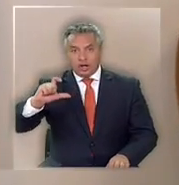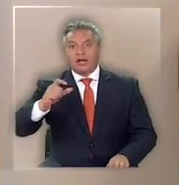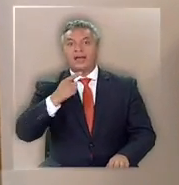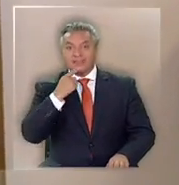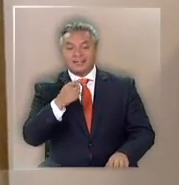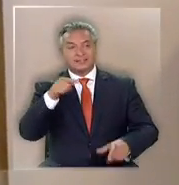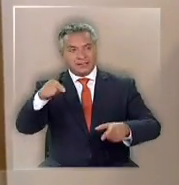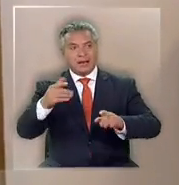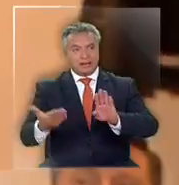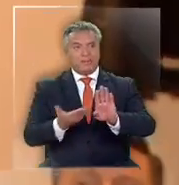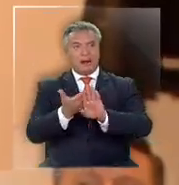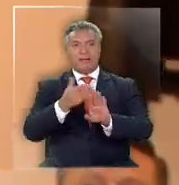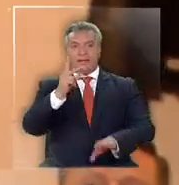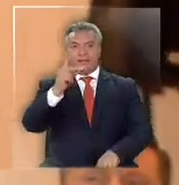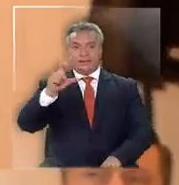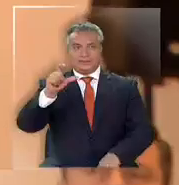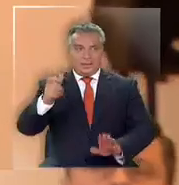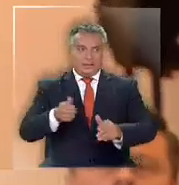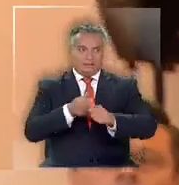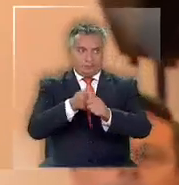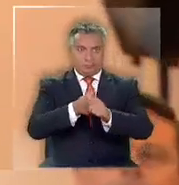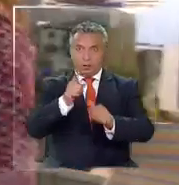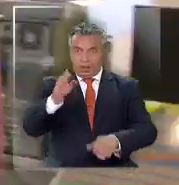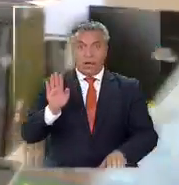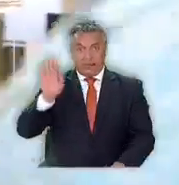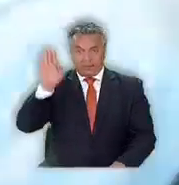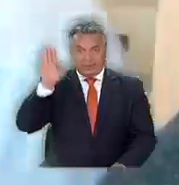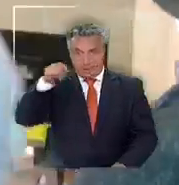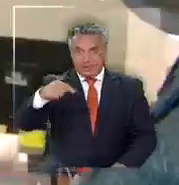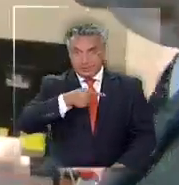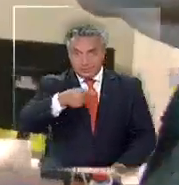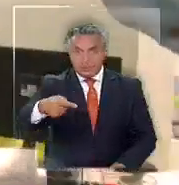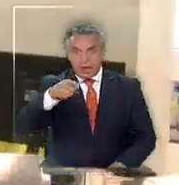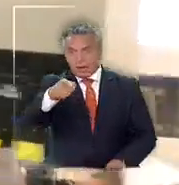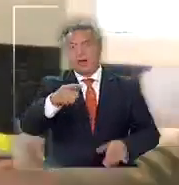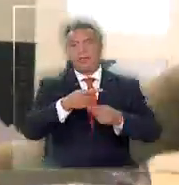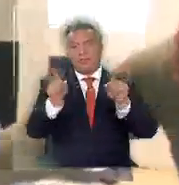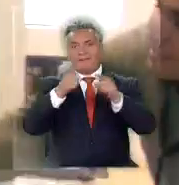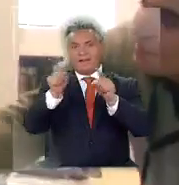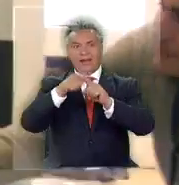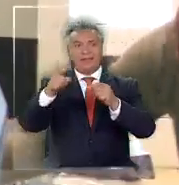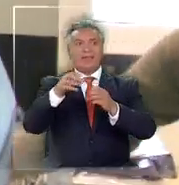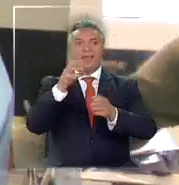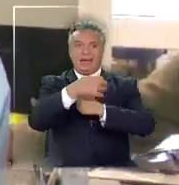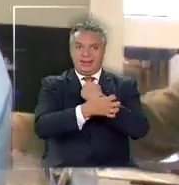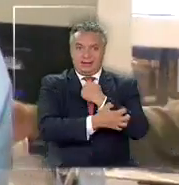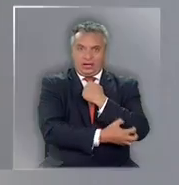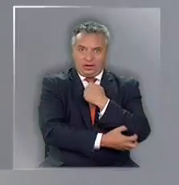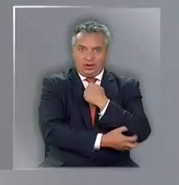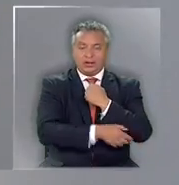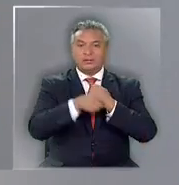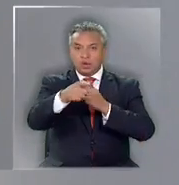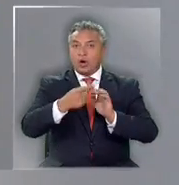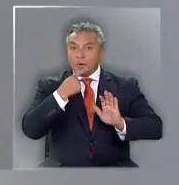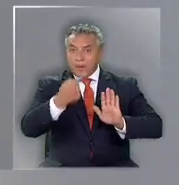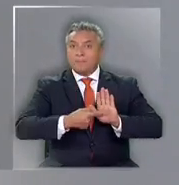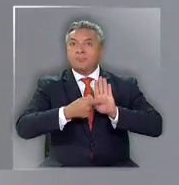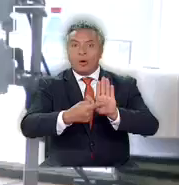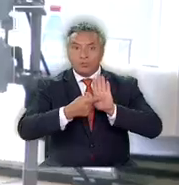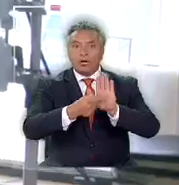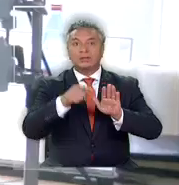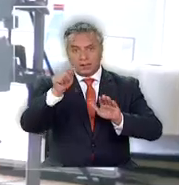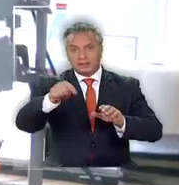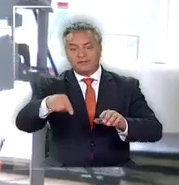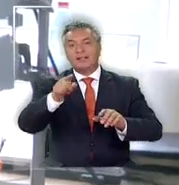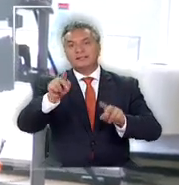la Democracia Cristiana, candidata que esta semana se encuentra visitando distintas regiones para dar a conocer sus propuestas, esta vez en materia de